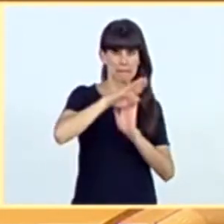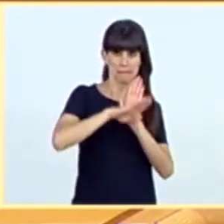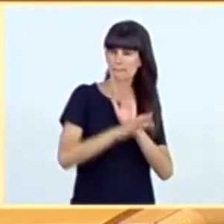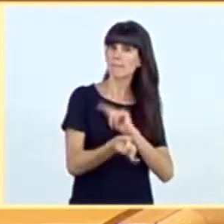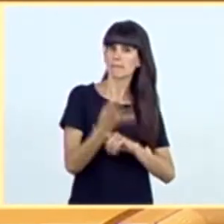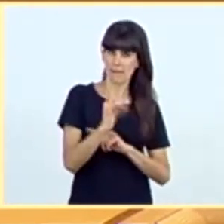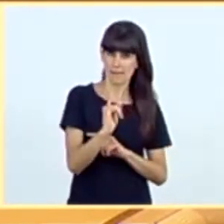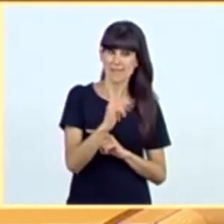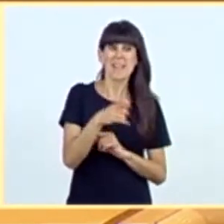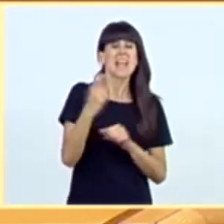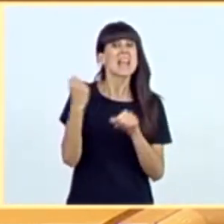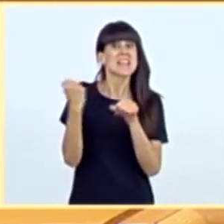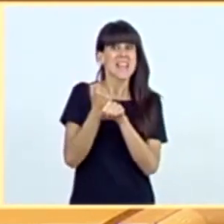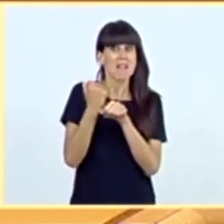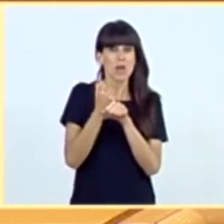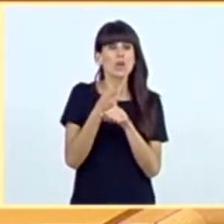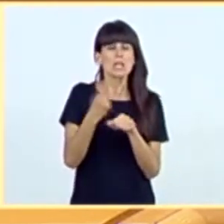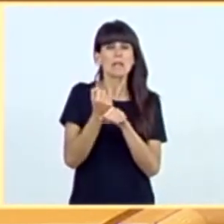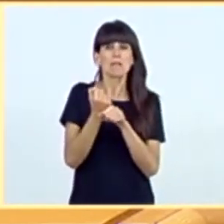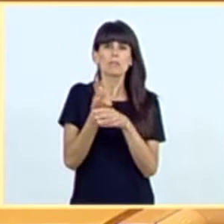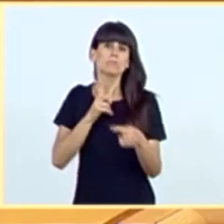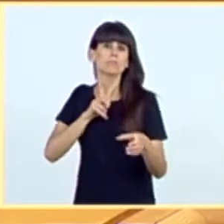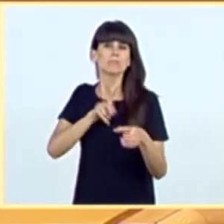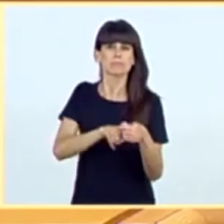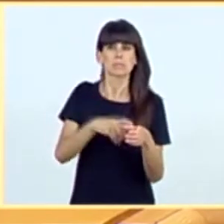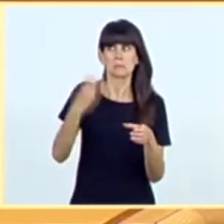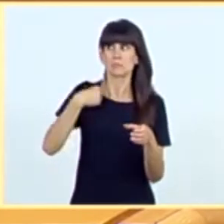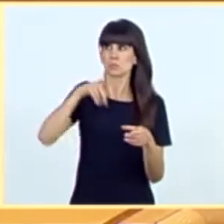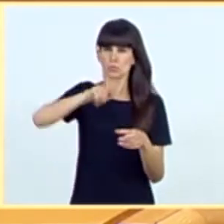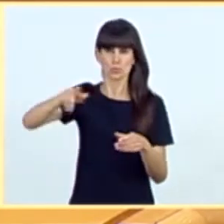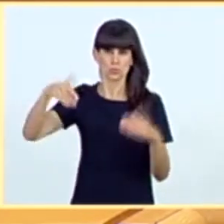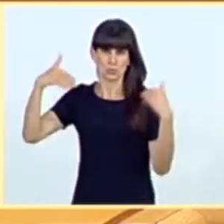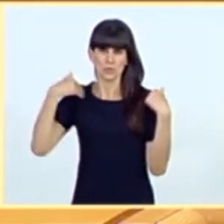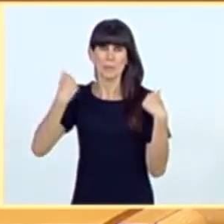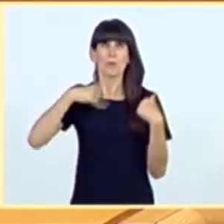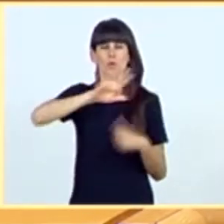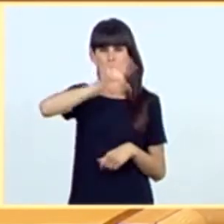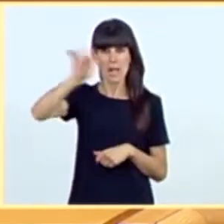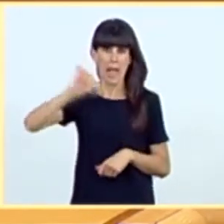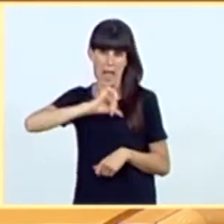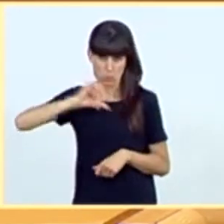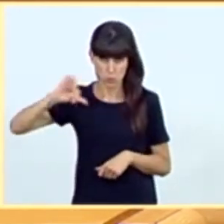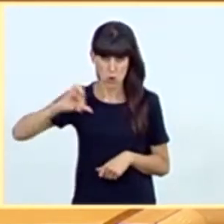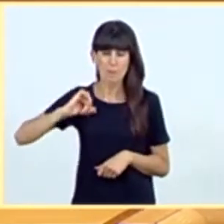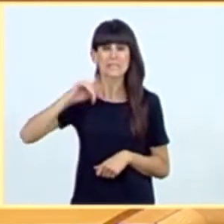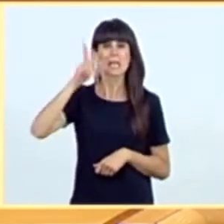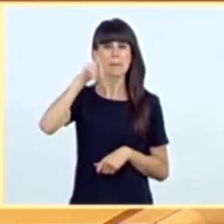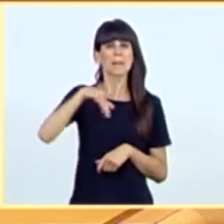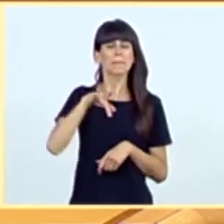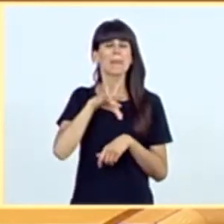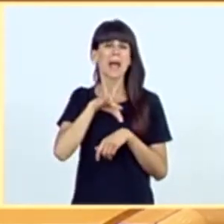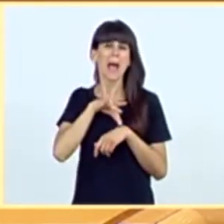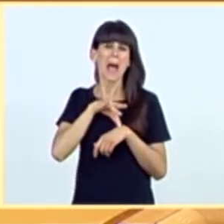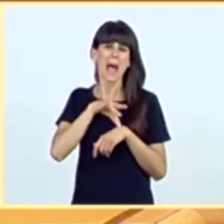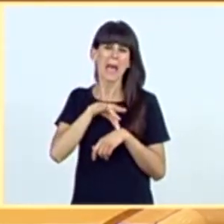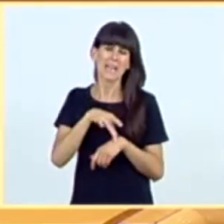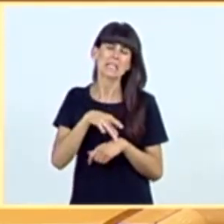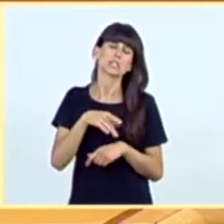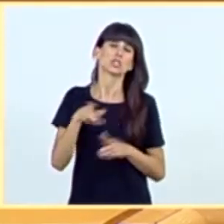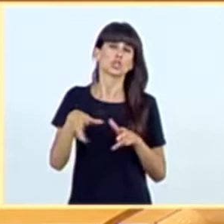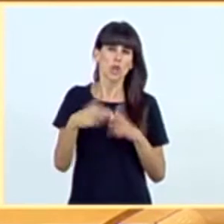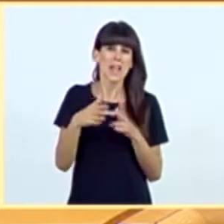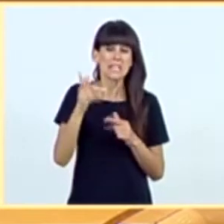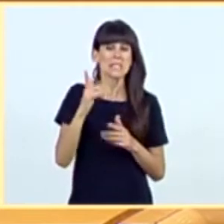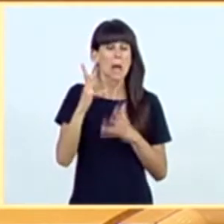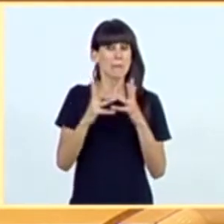van a participar, como es lógico, las autoridades competentes, que son las comunidades autónomas, los agentes sociales, la Administración central a